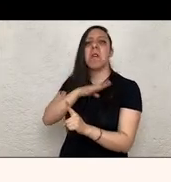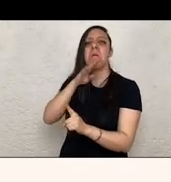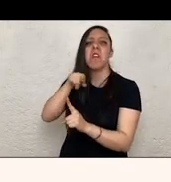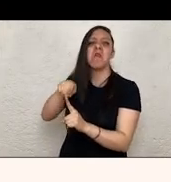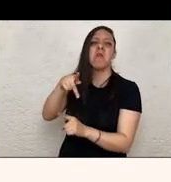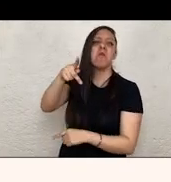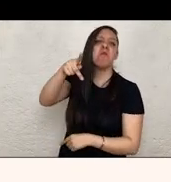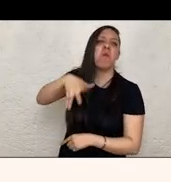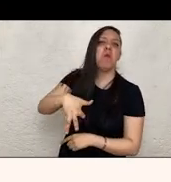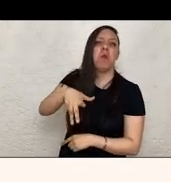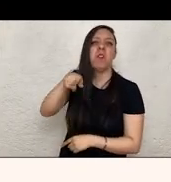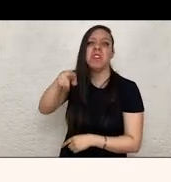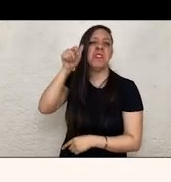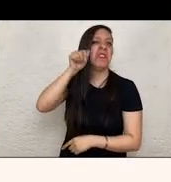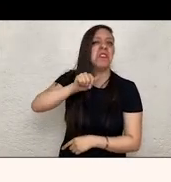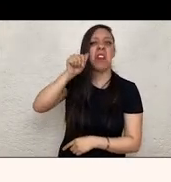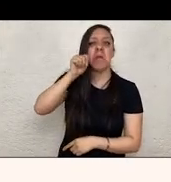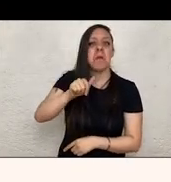culpa